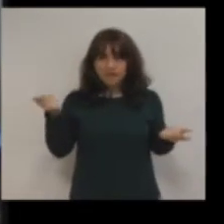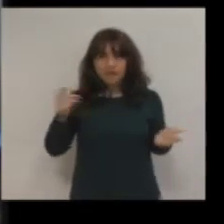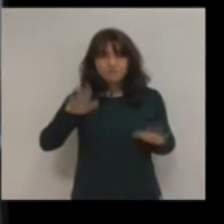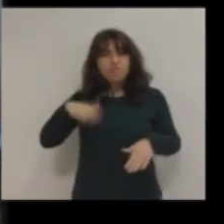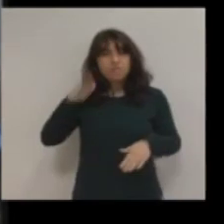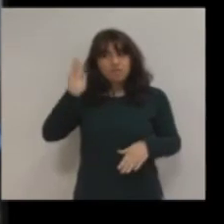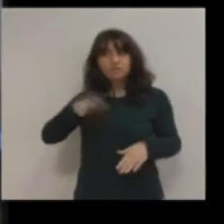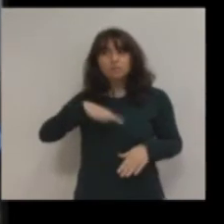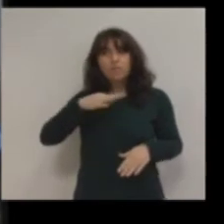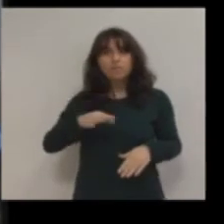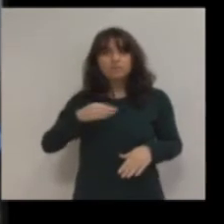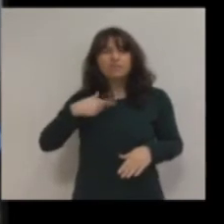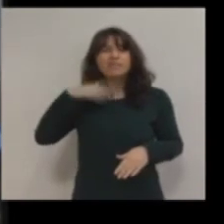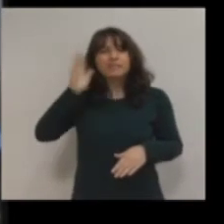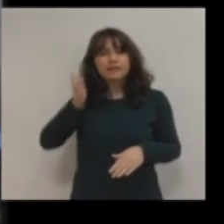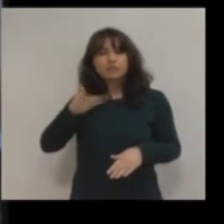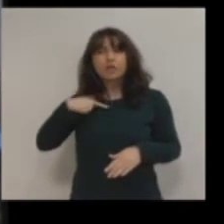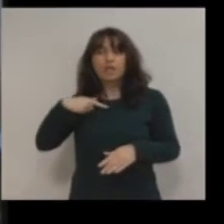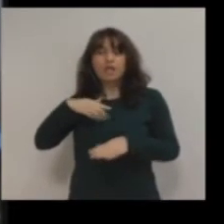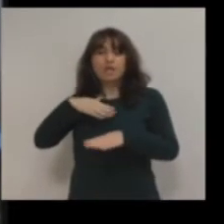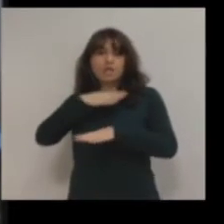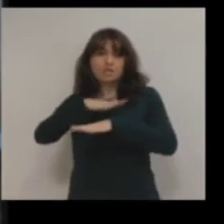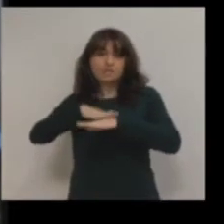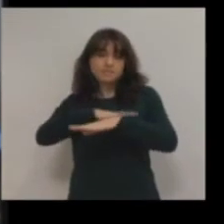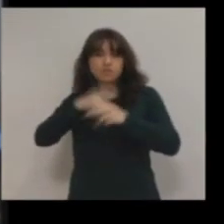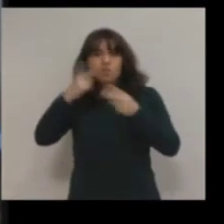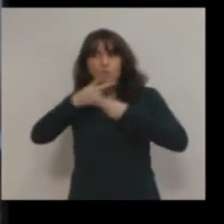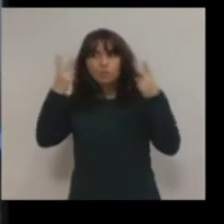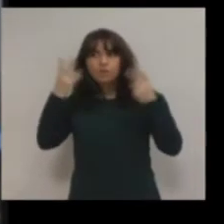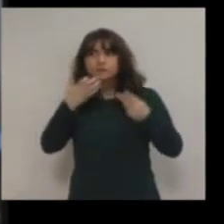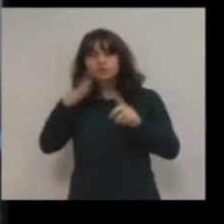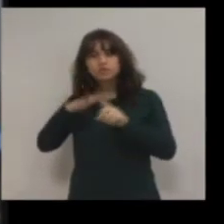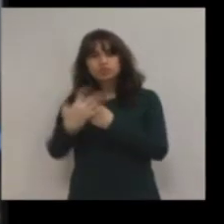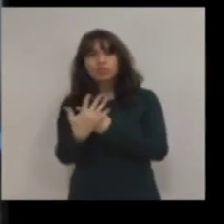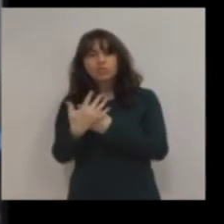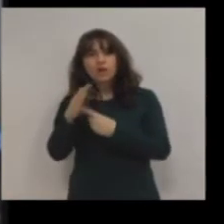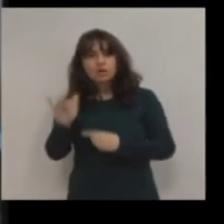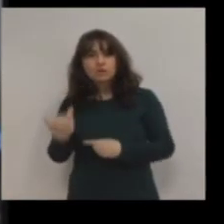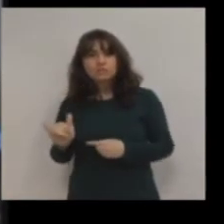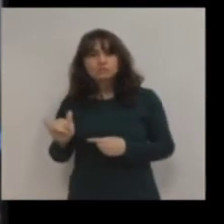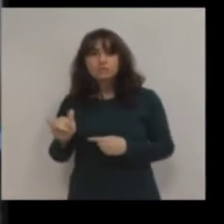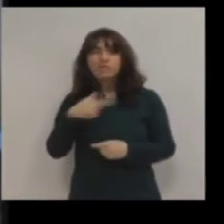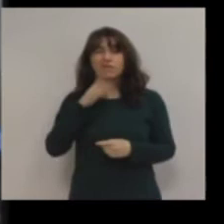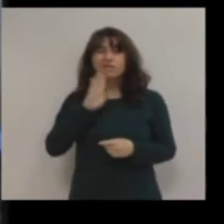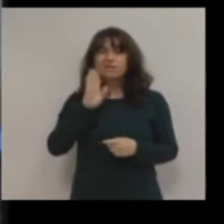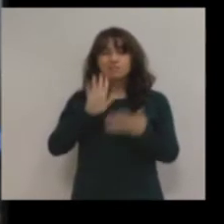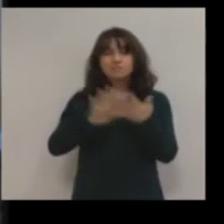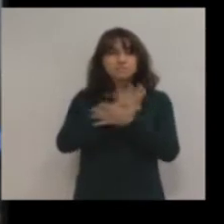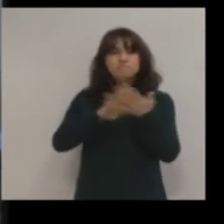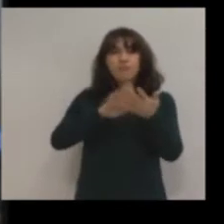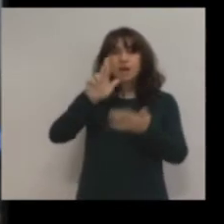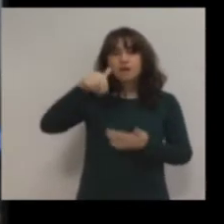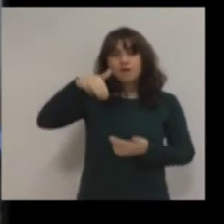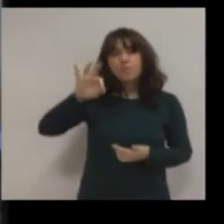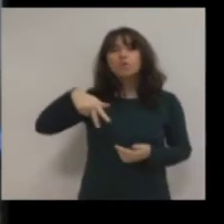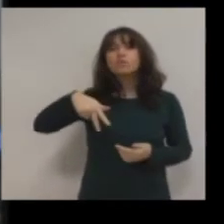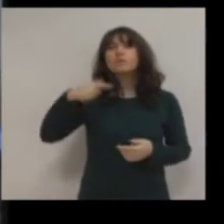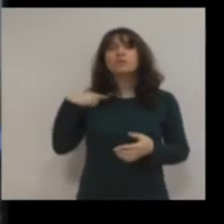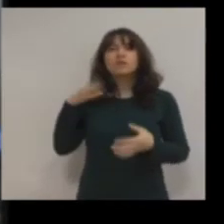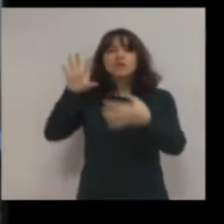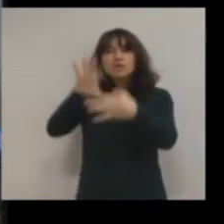delito, imputable a la administración pública cuando se produce esa situación? Y lo que comenta Ramón hace